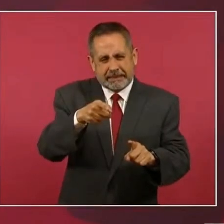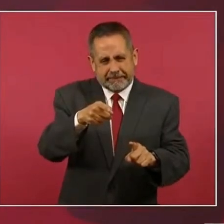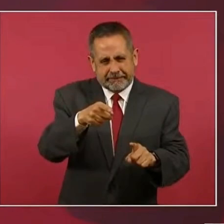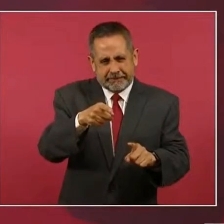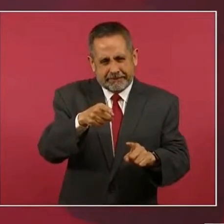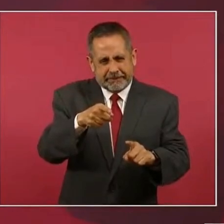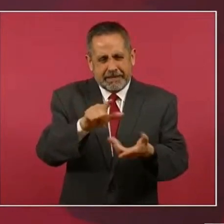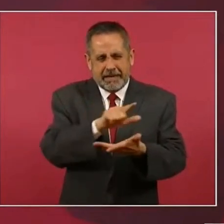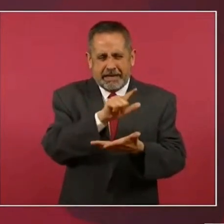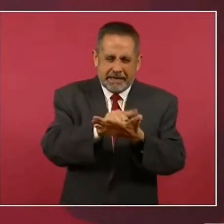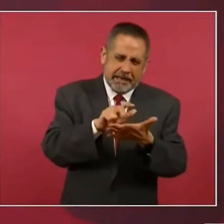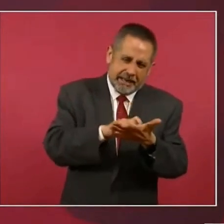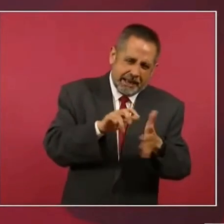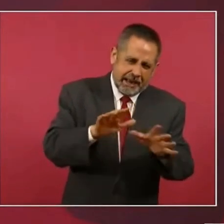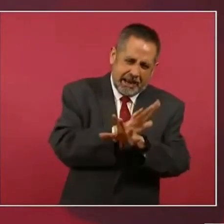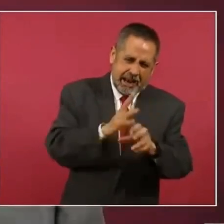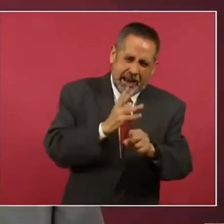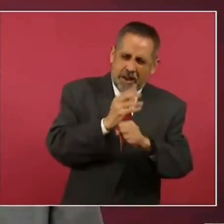estructurales,